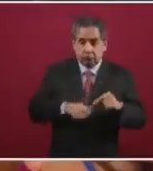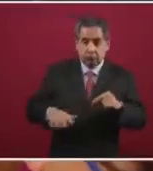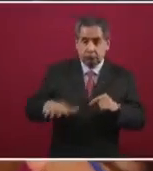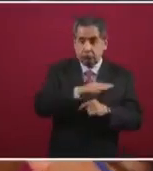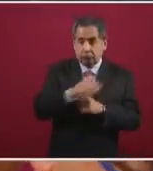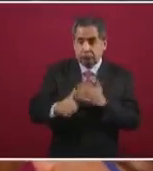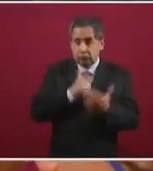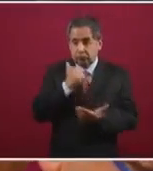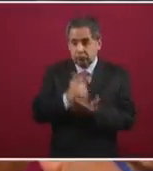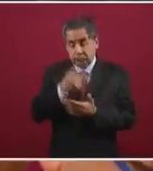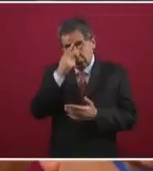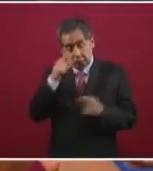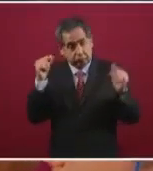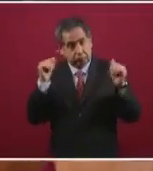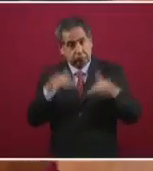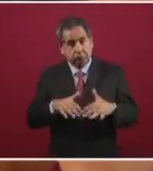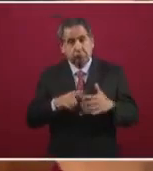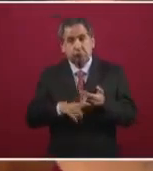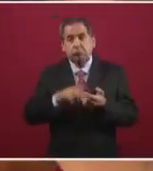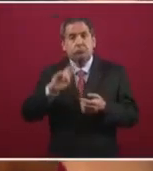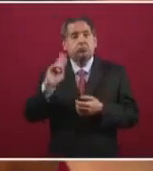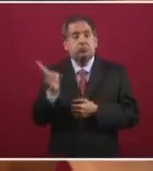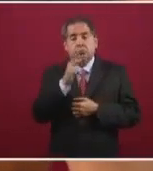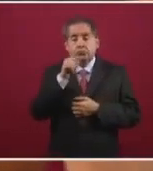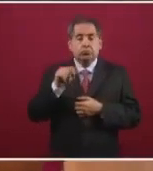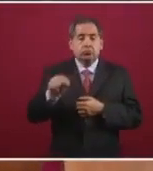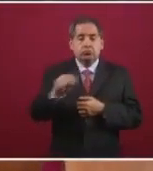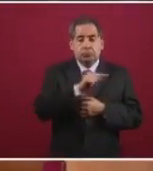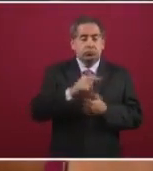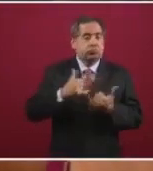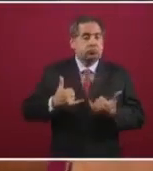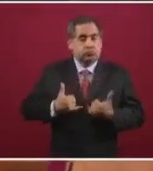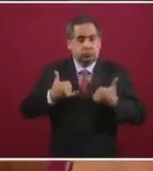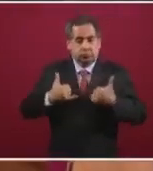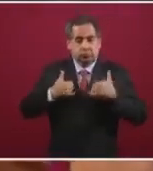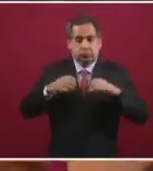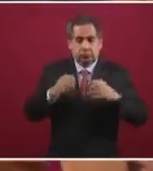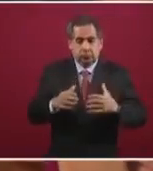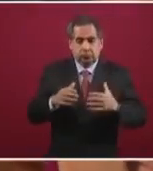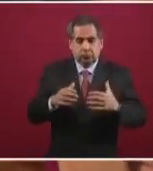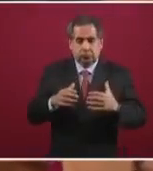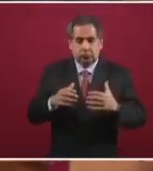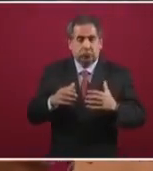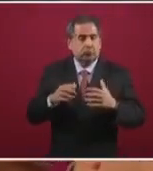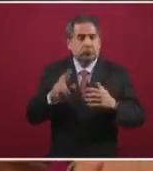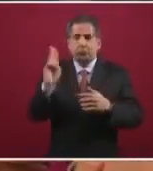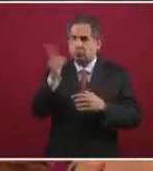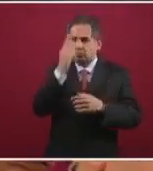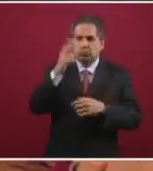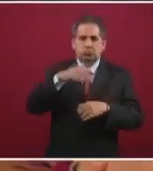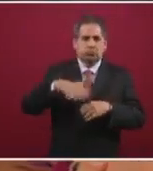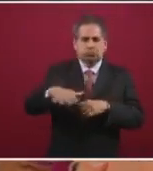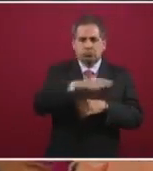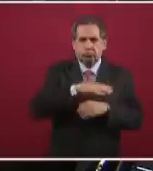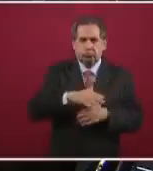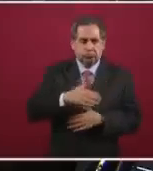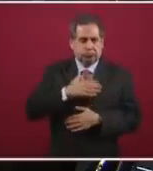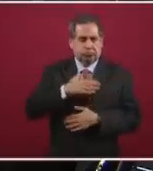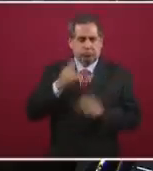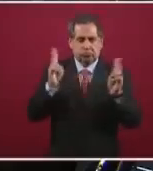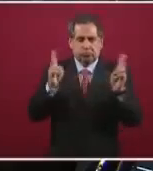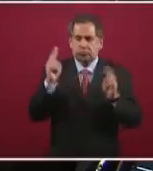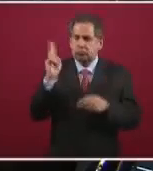Ciudad de México y Universidad Juventud, Universidad Justo